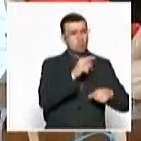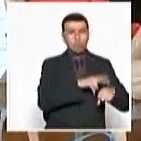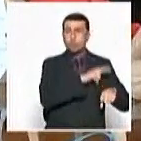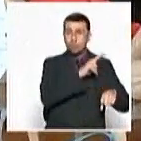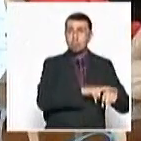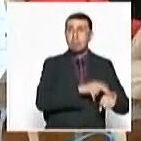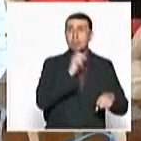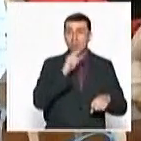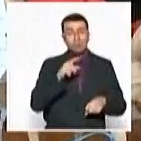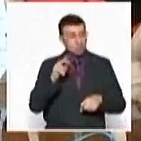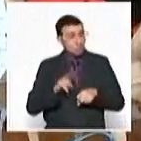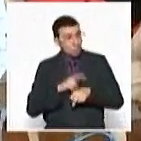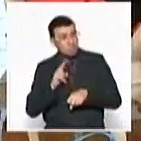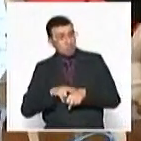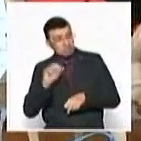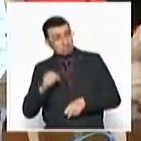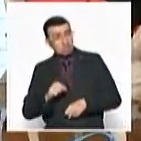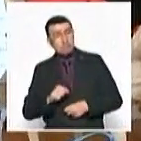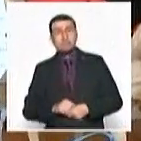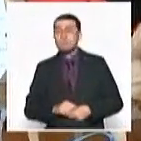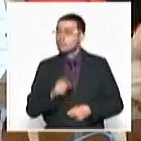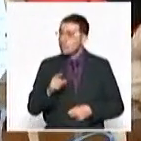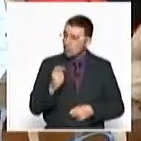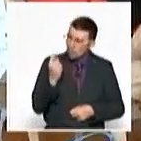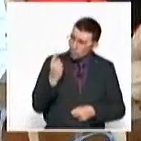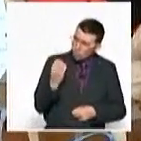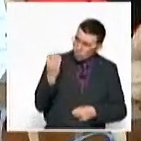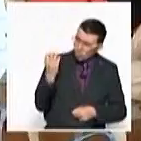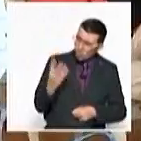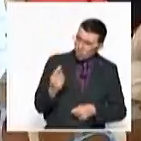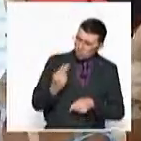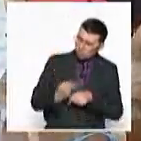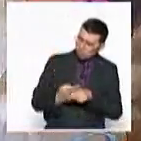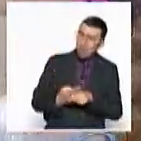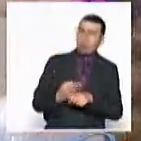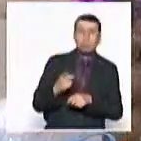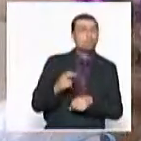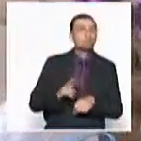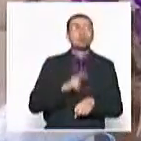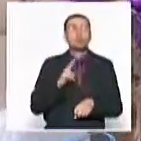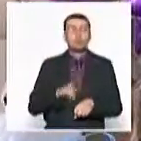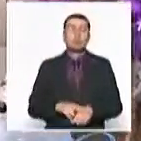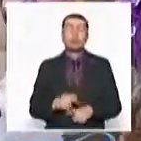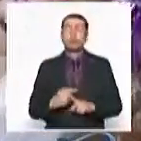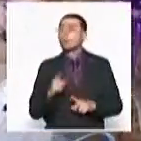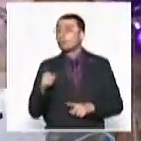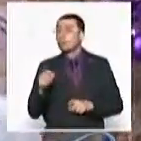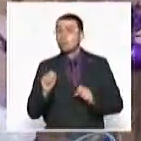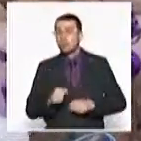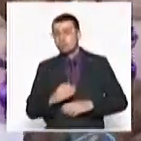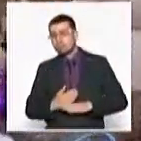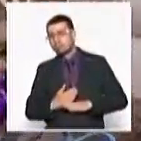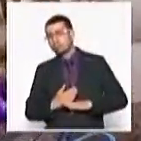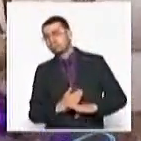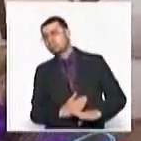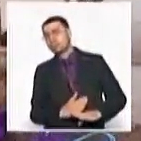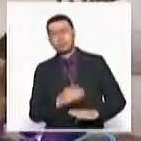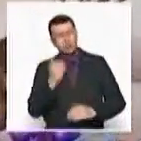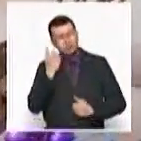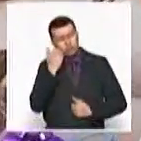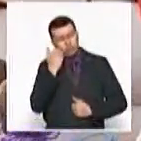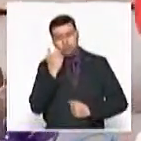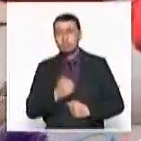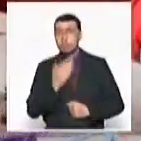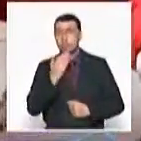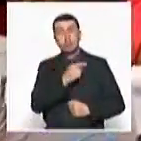normal? Sí, la cifra como tal es normal. Ahora, ustedes pueden hacer prevención de la próstata. Es que las mujeres son